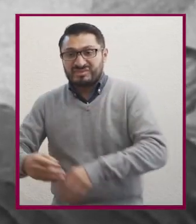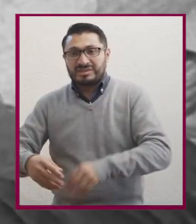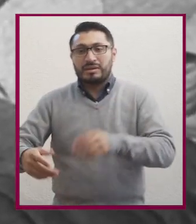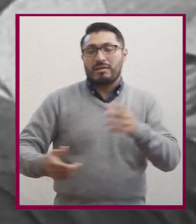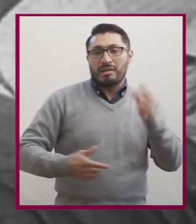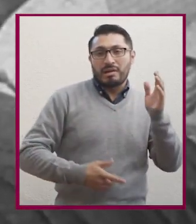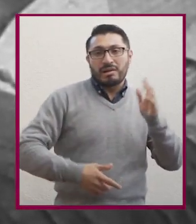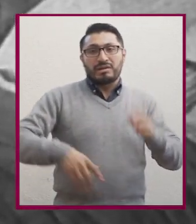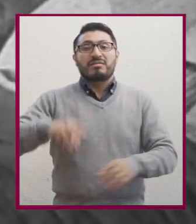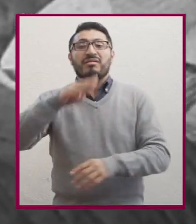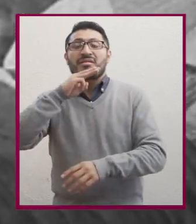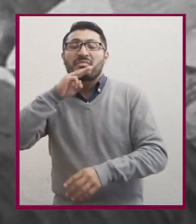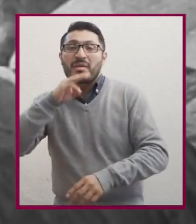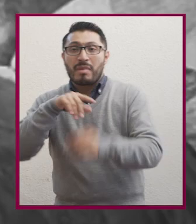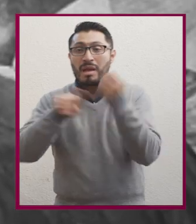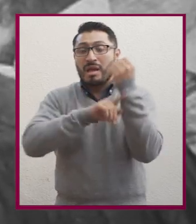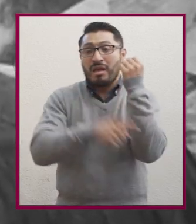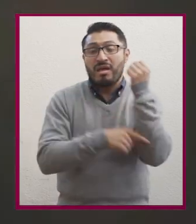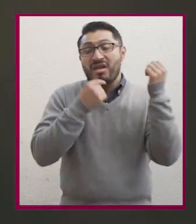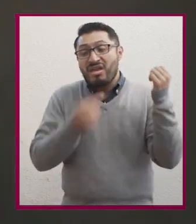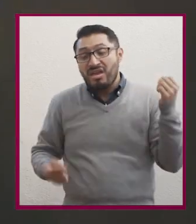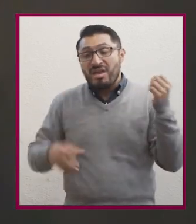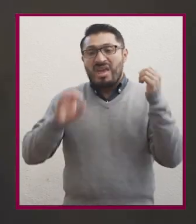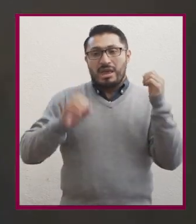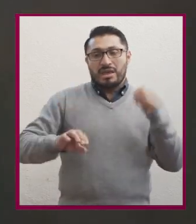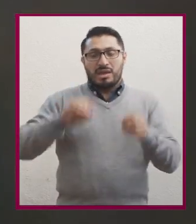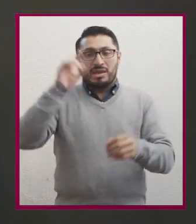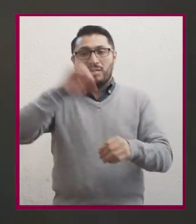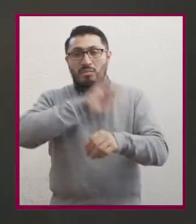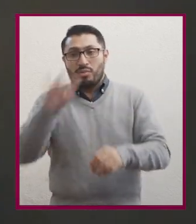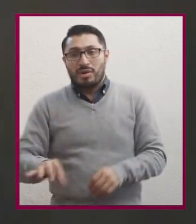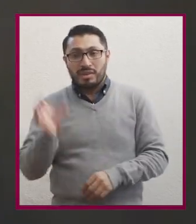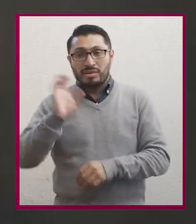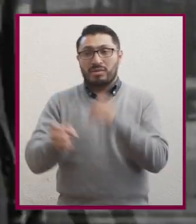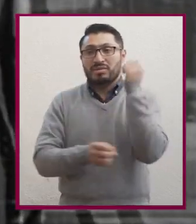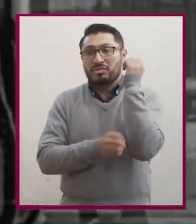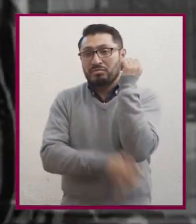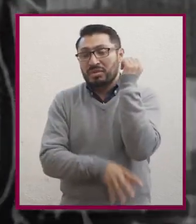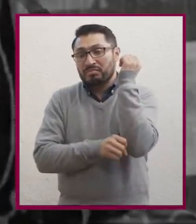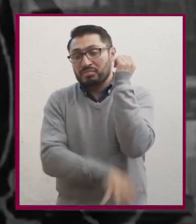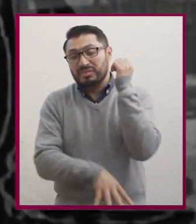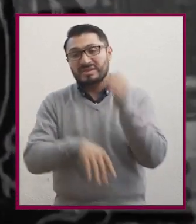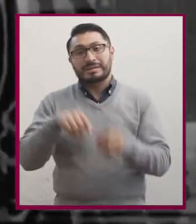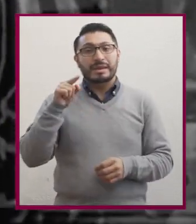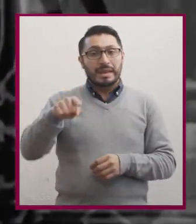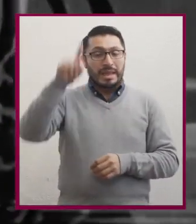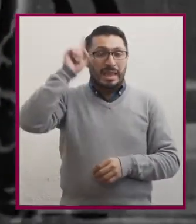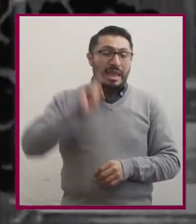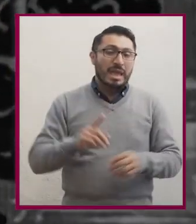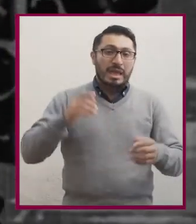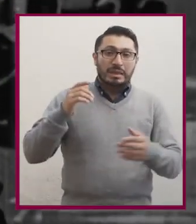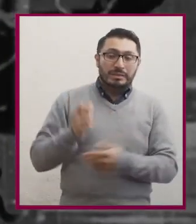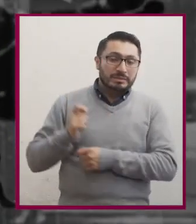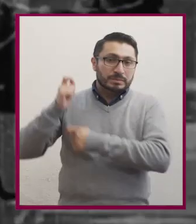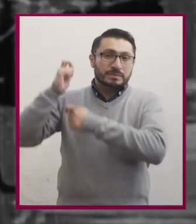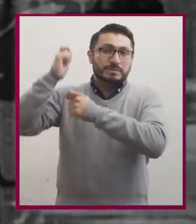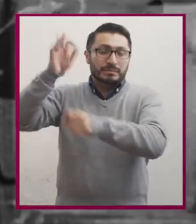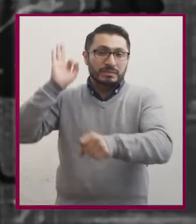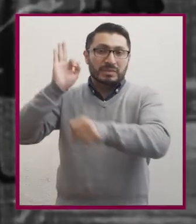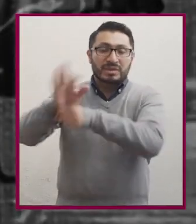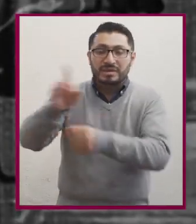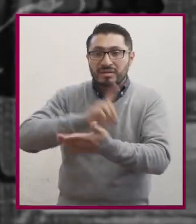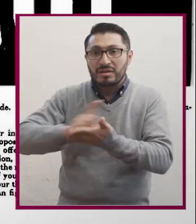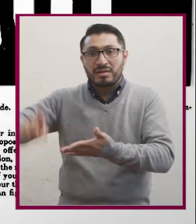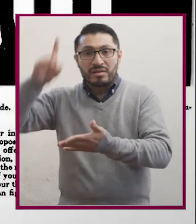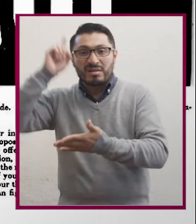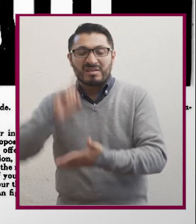mortalidad materna e infantil y la muerte por abortos ilegales fallidos. Esto la hizo feminista y la llevó a luchar por el derecho de